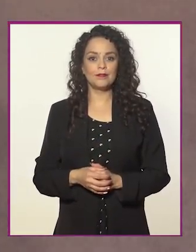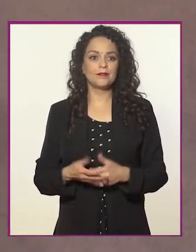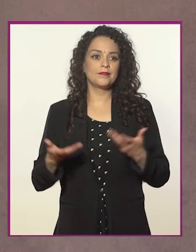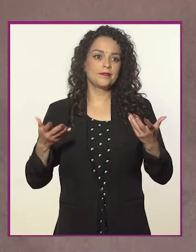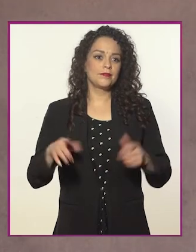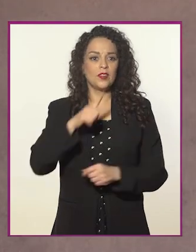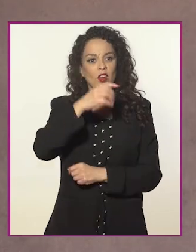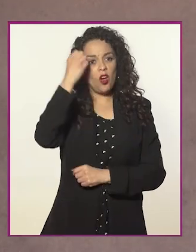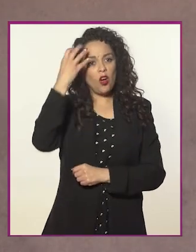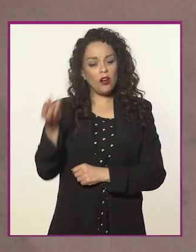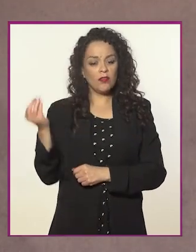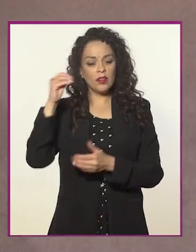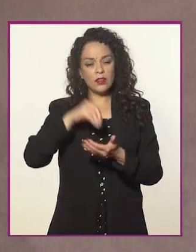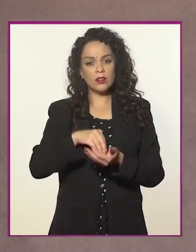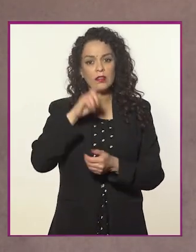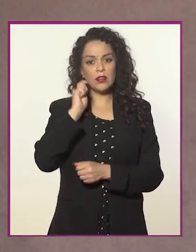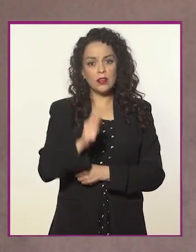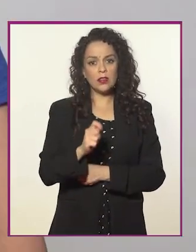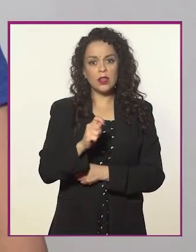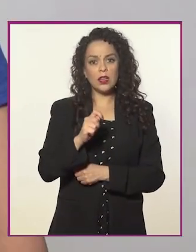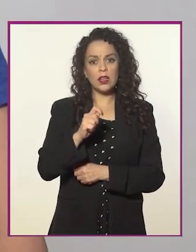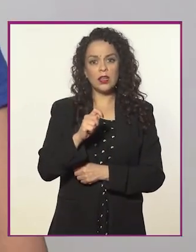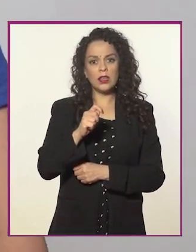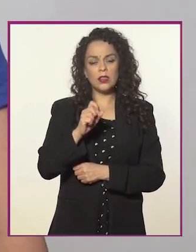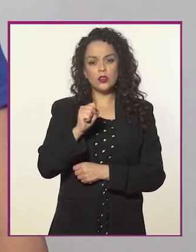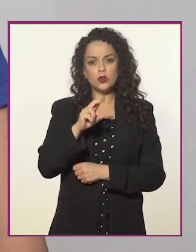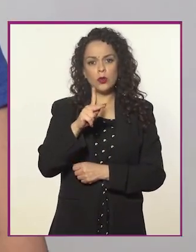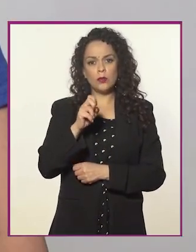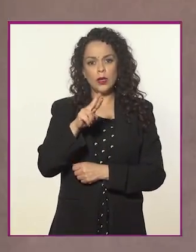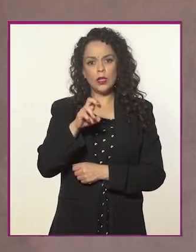Uy, olvidaste la superestudiantina.